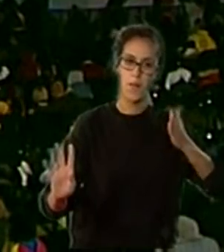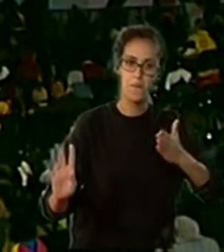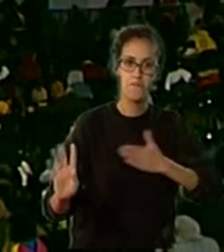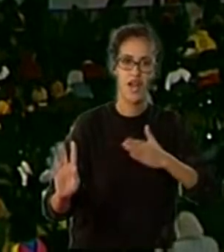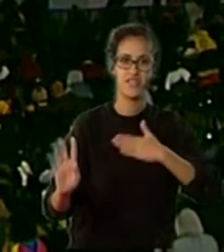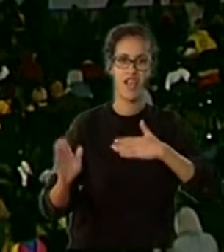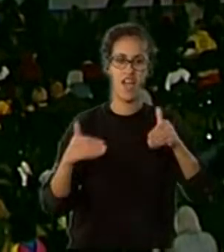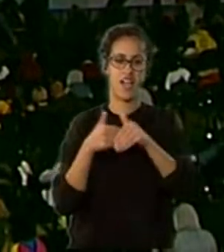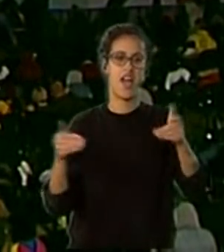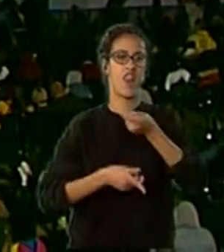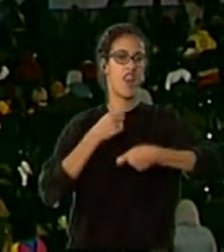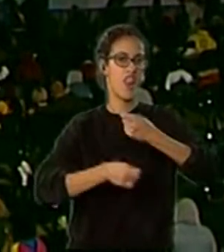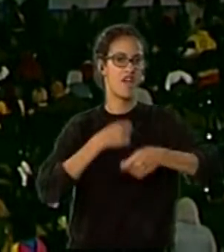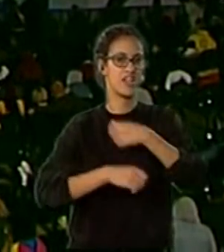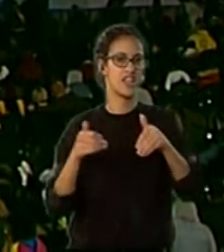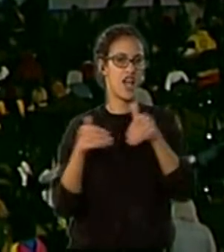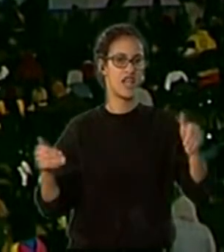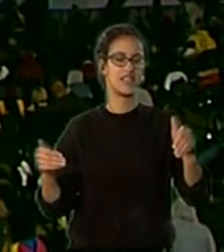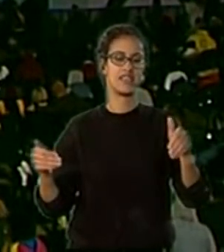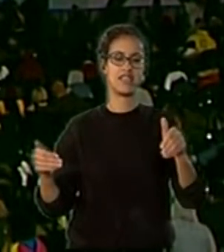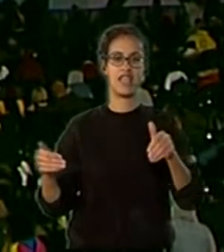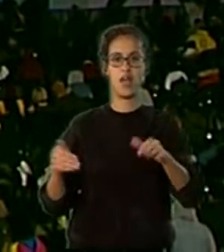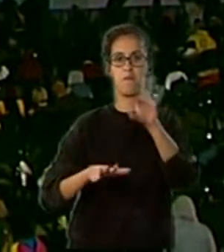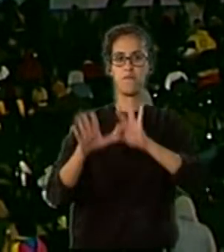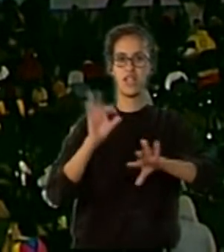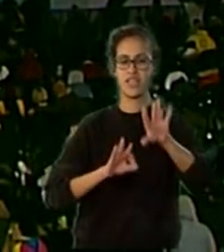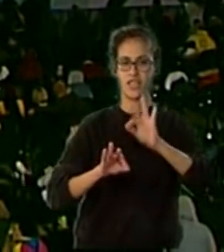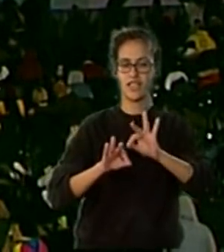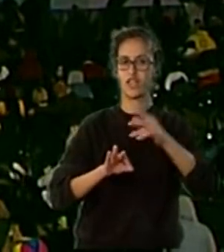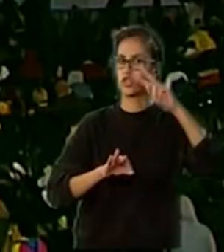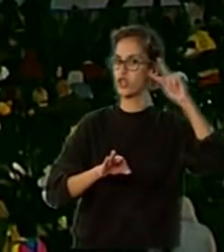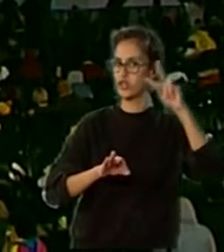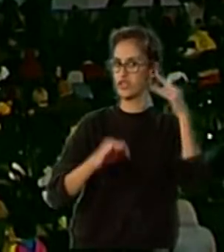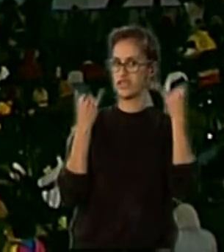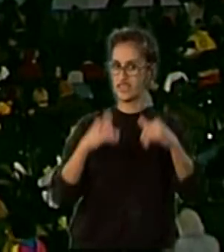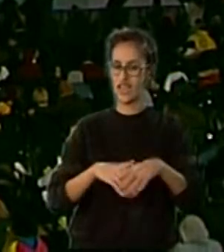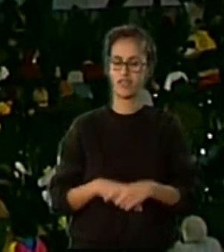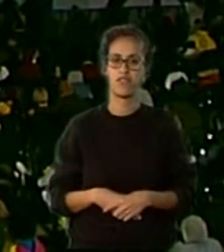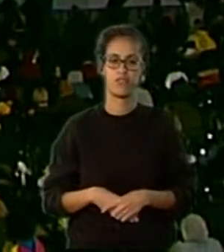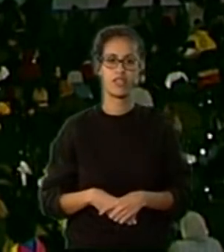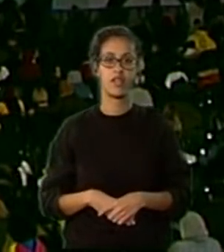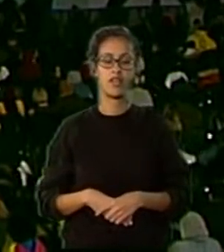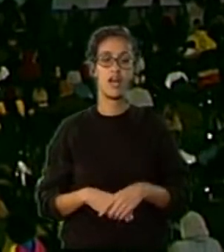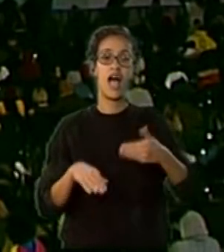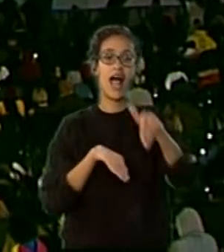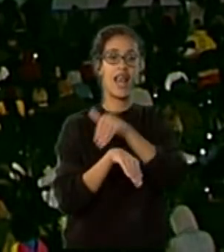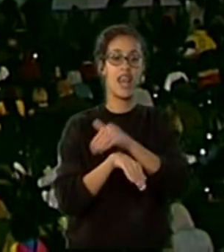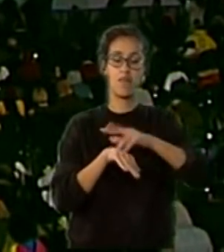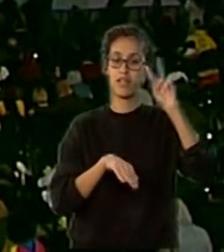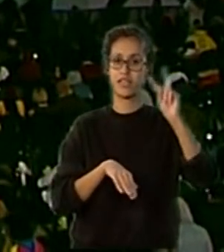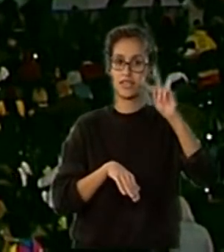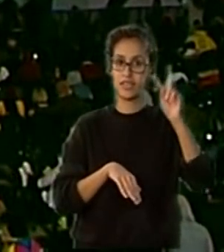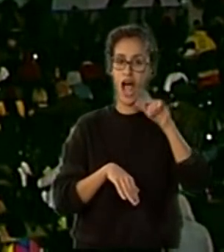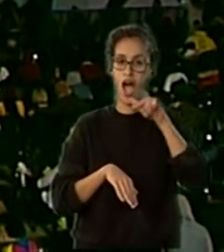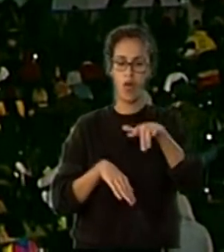drag, y hay que ver la euforia que ha generado esa gala y ese movimiento, la pre-drag, que se ha convertido en una